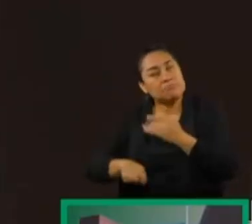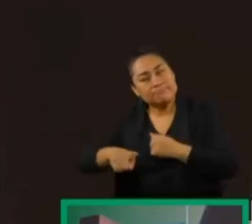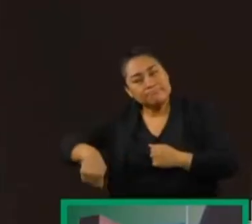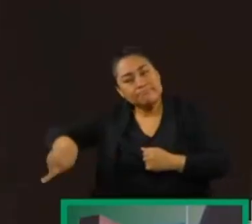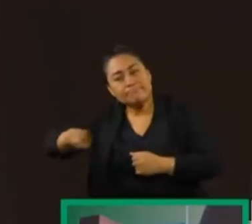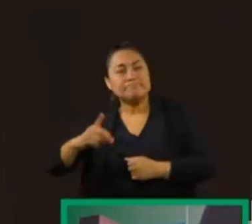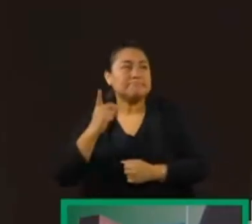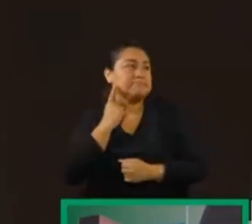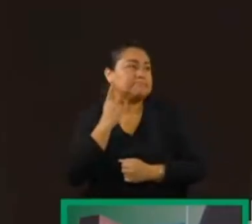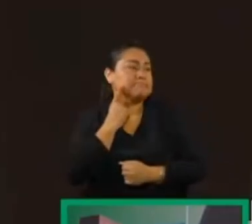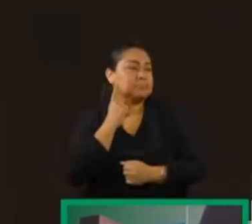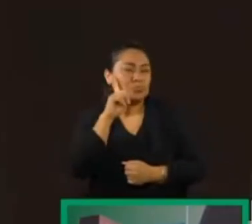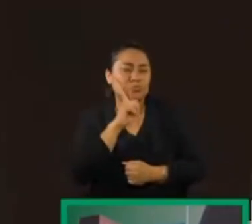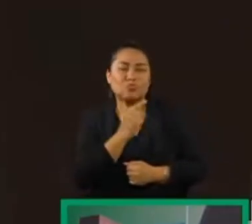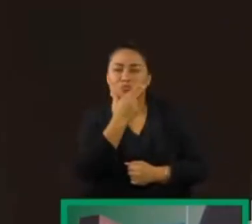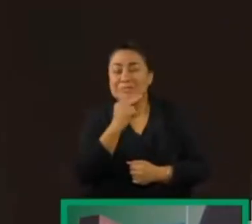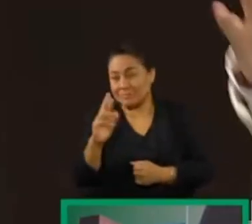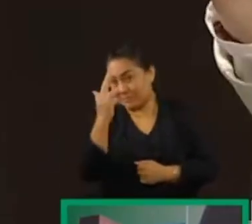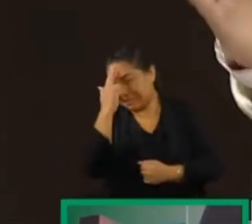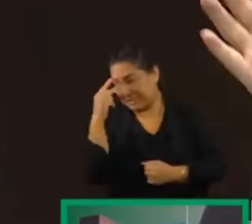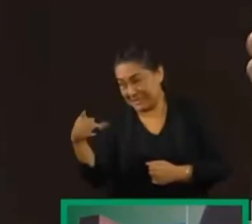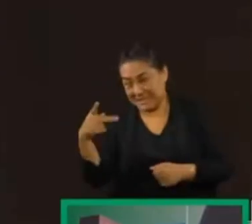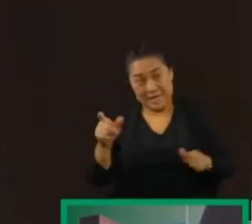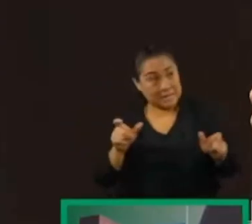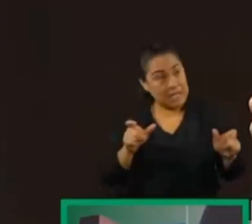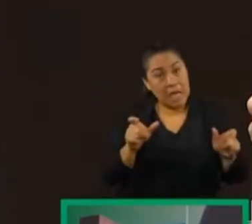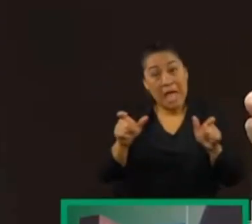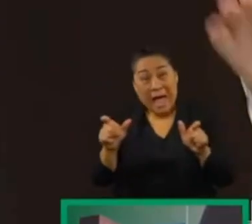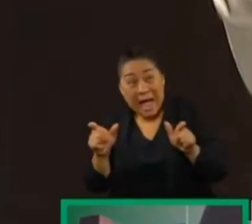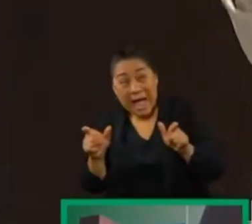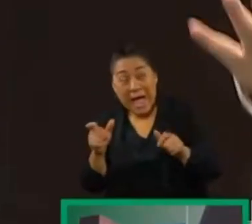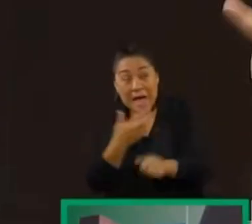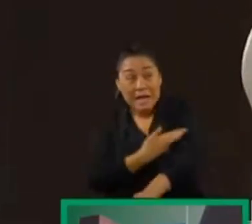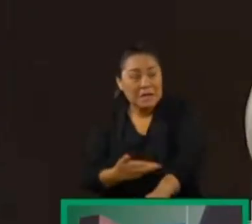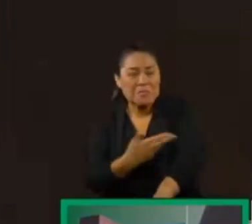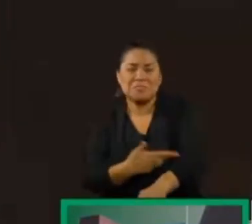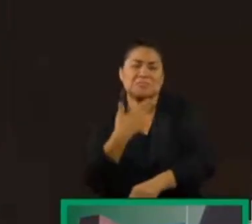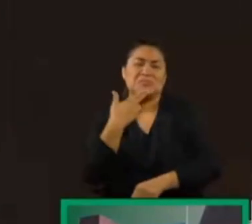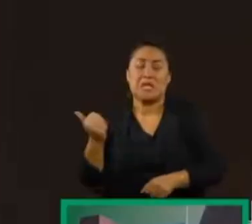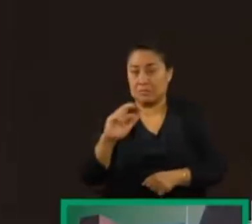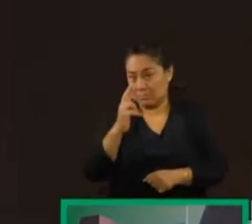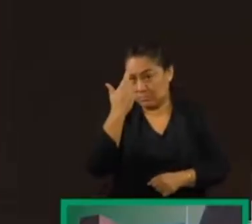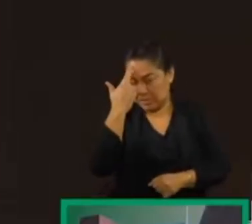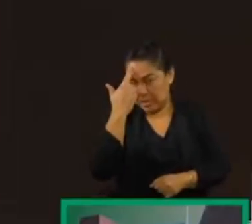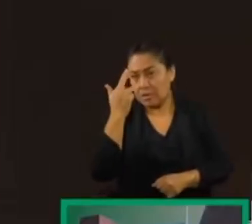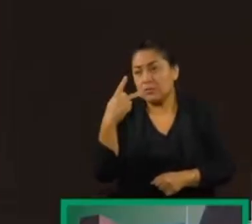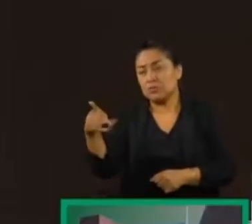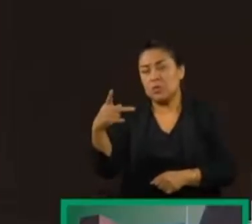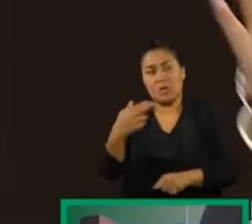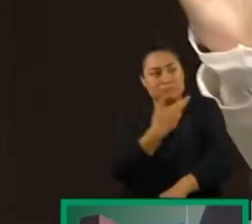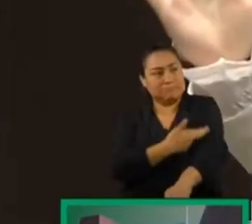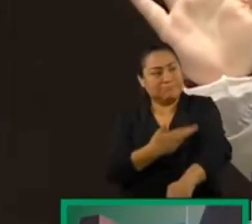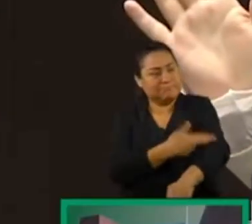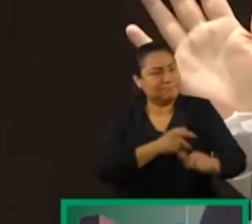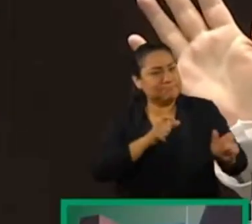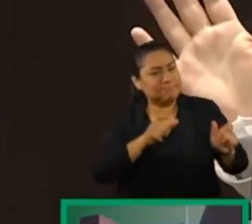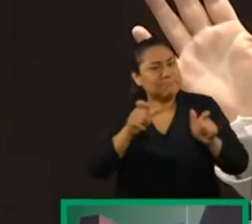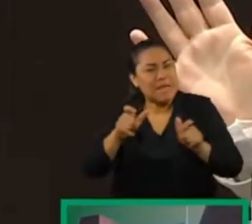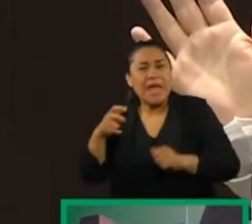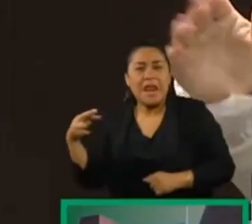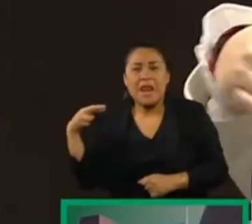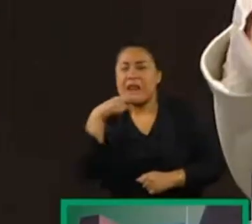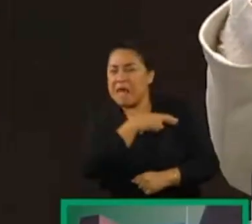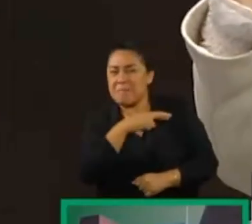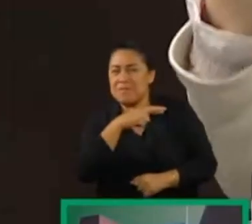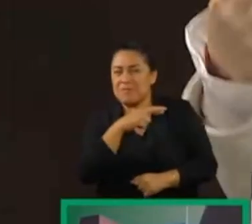y diputados, de sus operativos que no servían para nada? Como fue el operativo de Rápido y Furioso, que también fue un